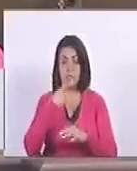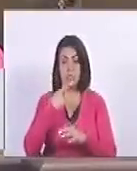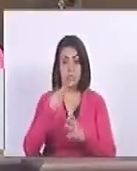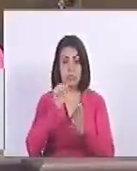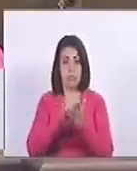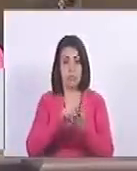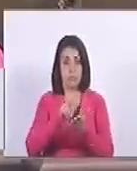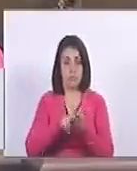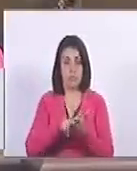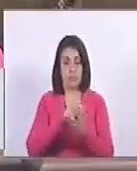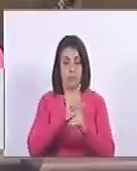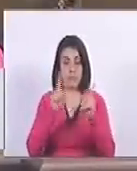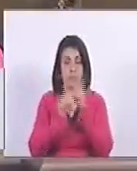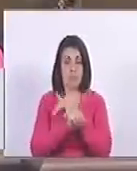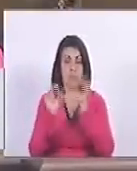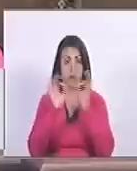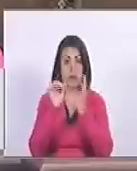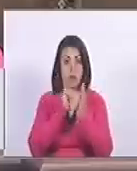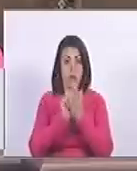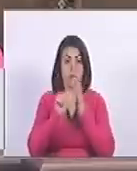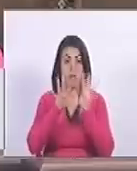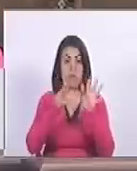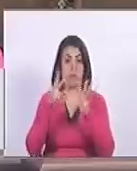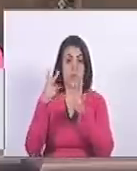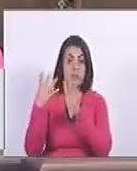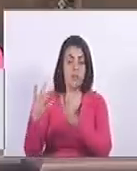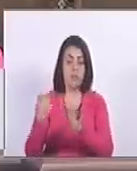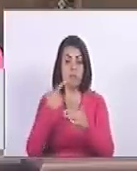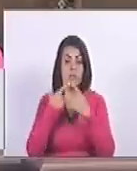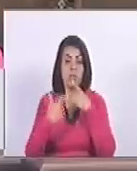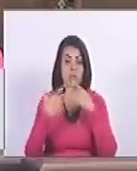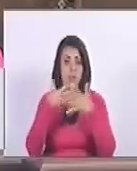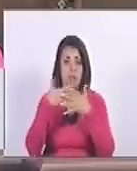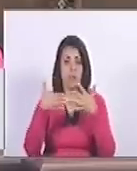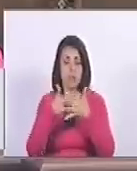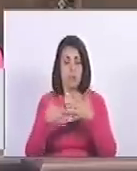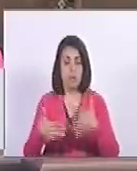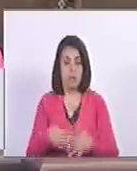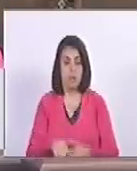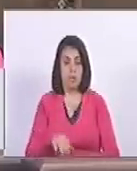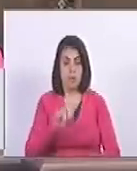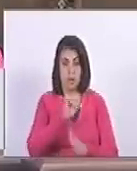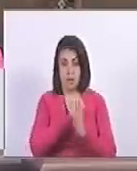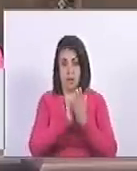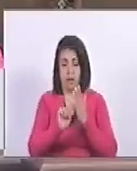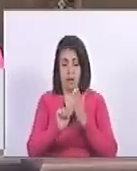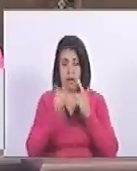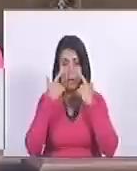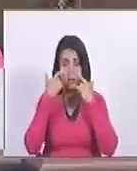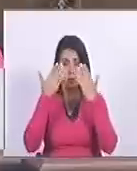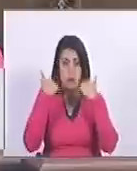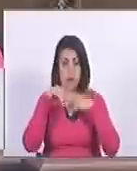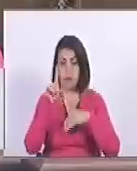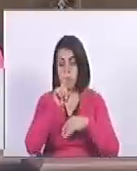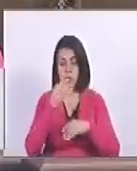sin modificación el epígrafe del artículo 19, el cual queda redactado en los siguientes términos. Epígrafe: